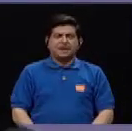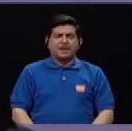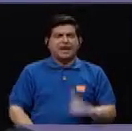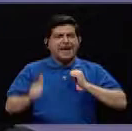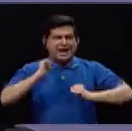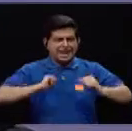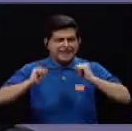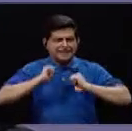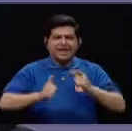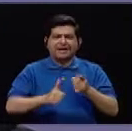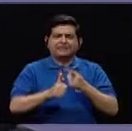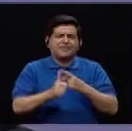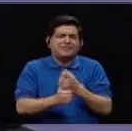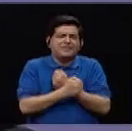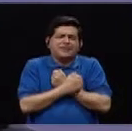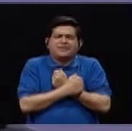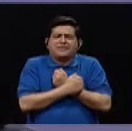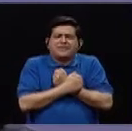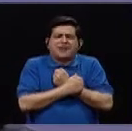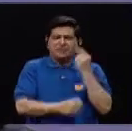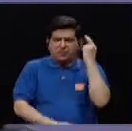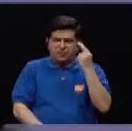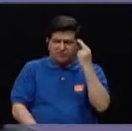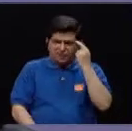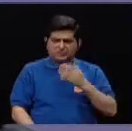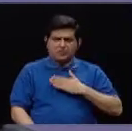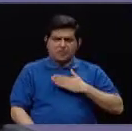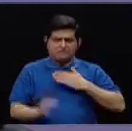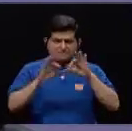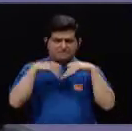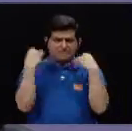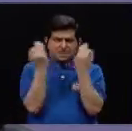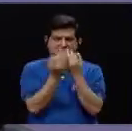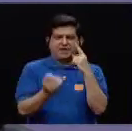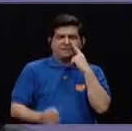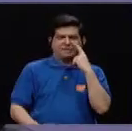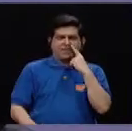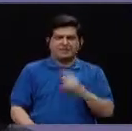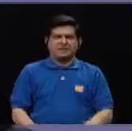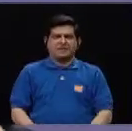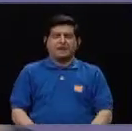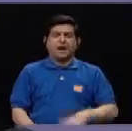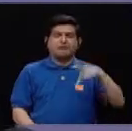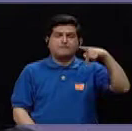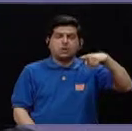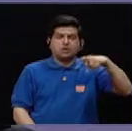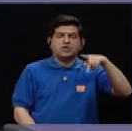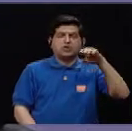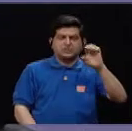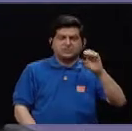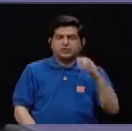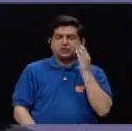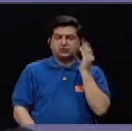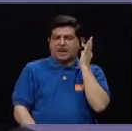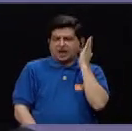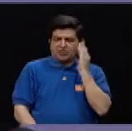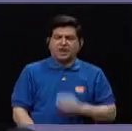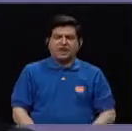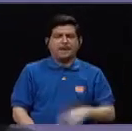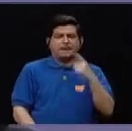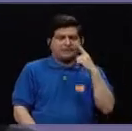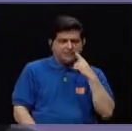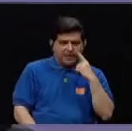del teatro, que es mi primer amor, viene por el lado de mi familia paterna, Portillo Espinosa, mi abuela,